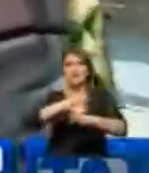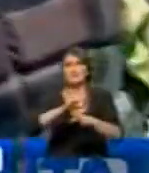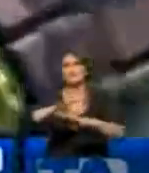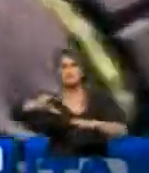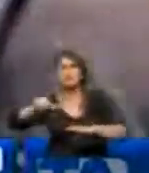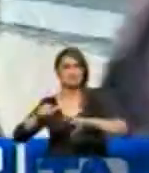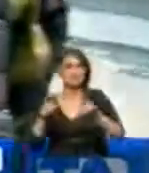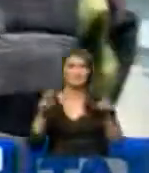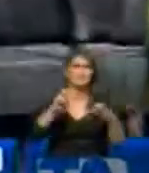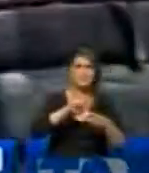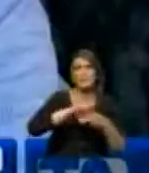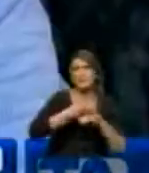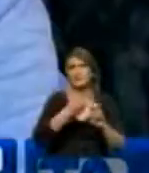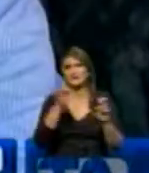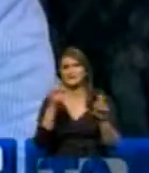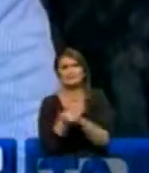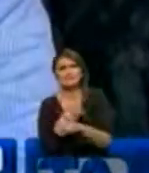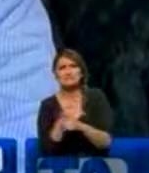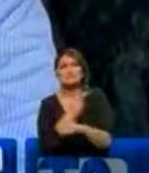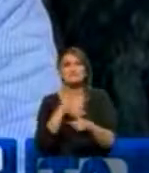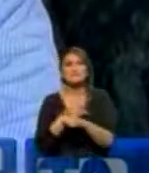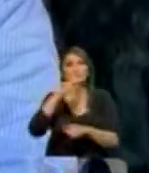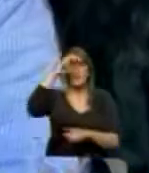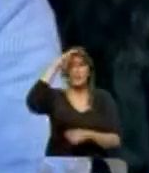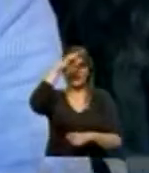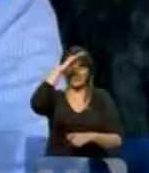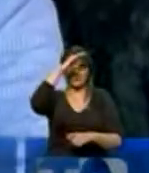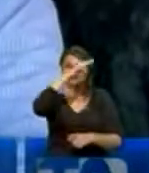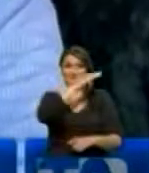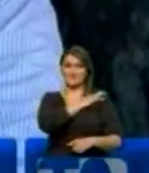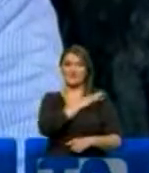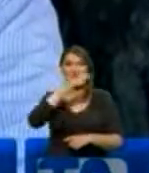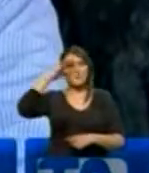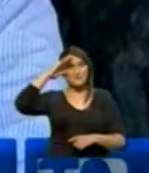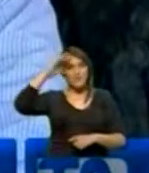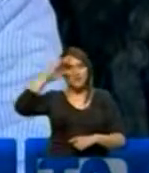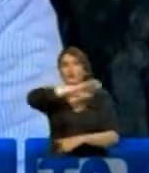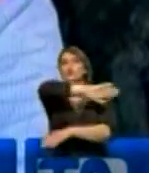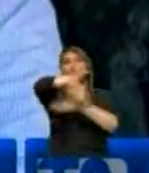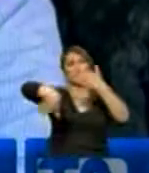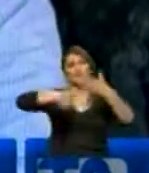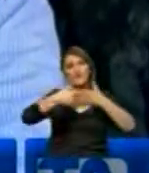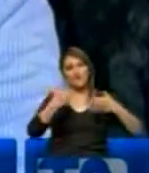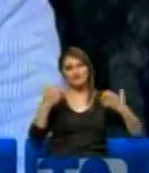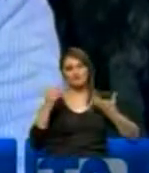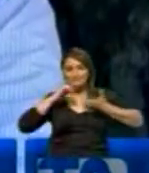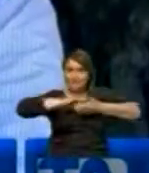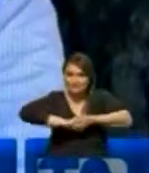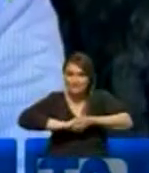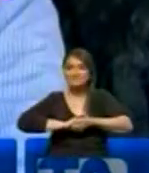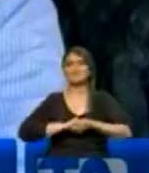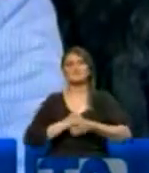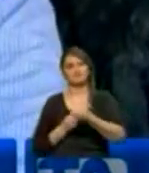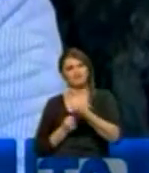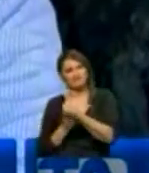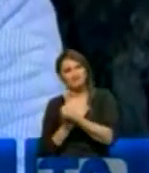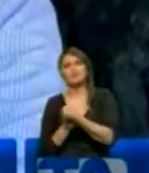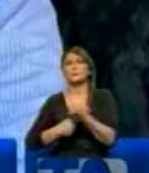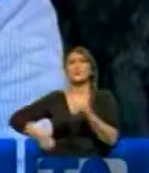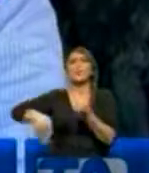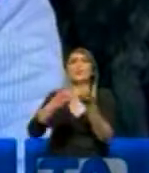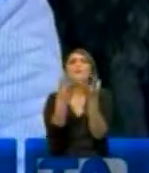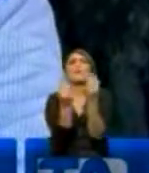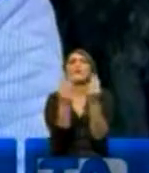seguridad. Poco a poco cubrirá todo el espectro nacional. Para ello, unimos fuerzas con miles de